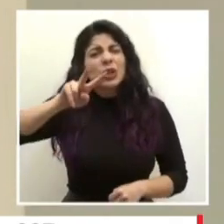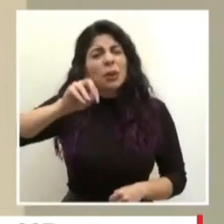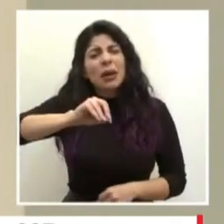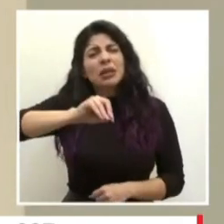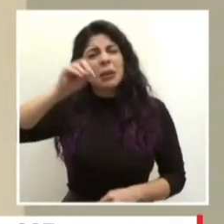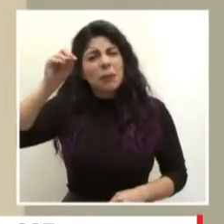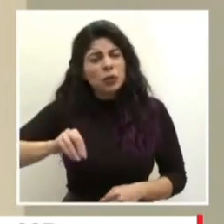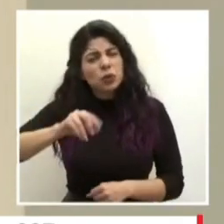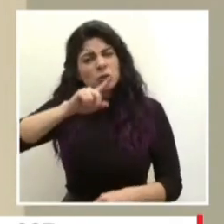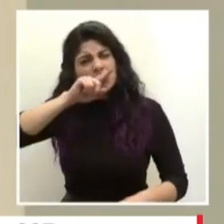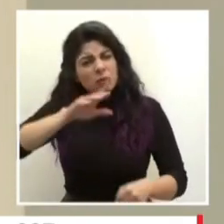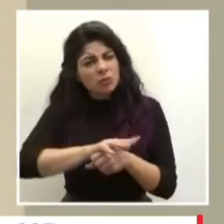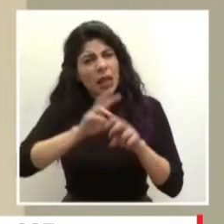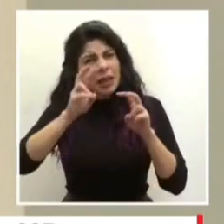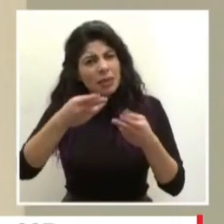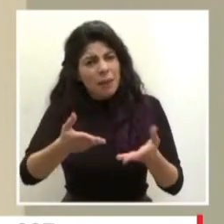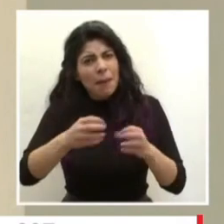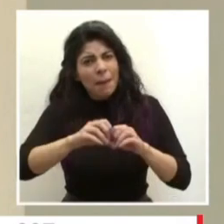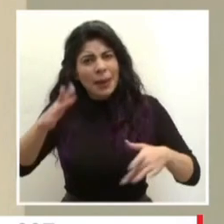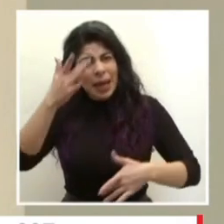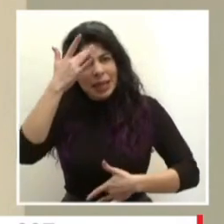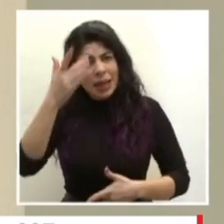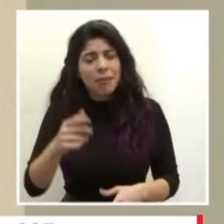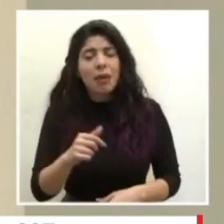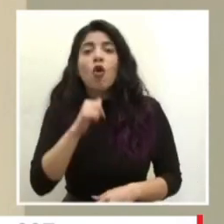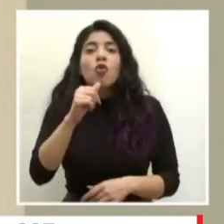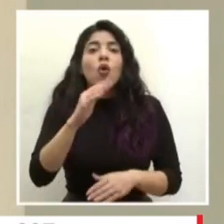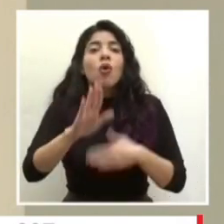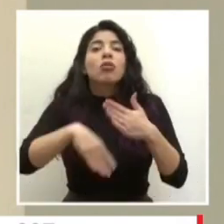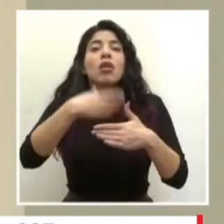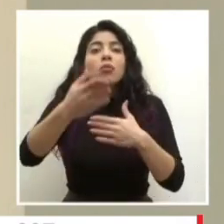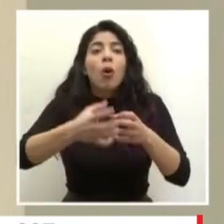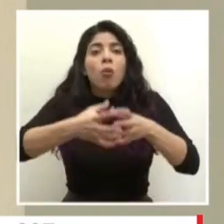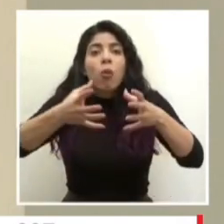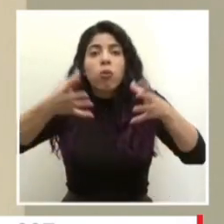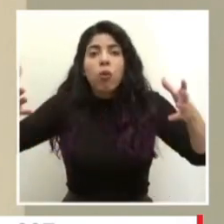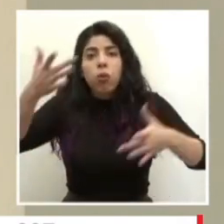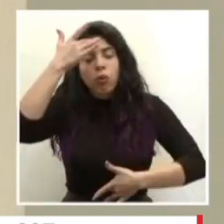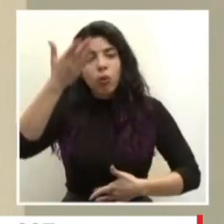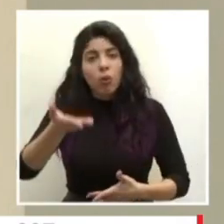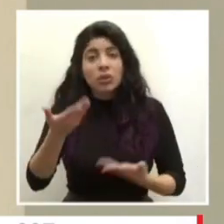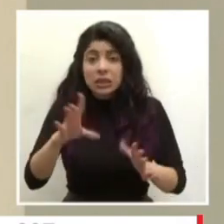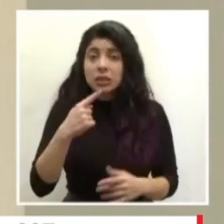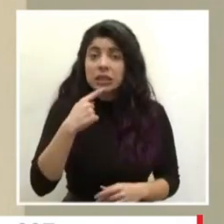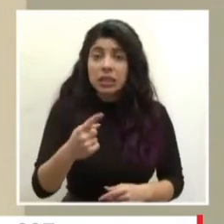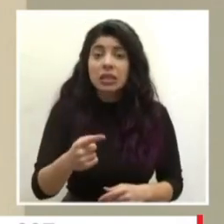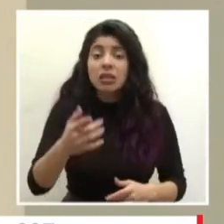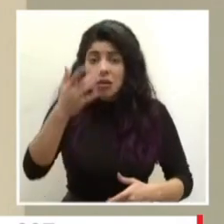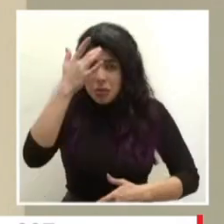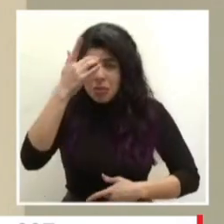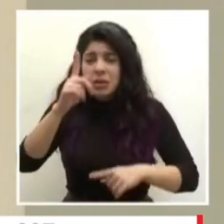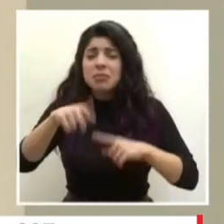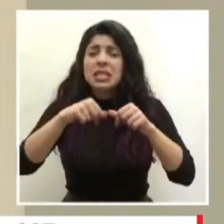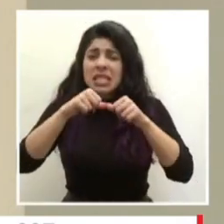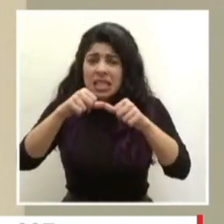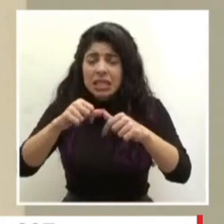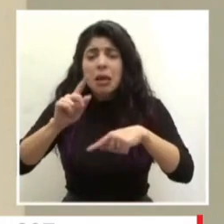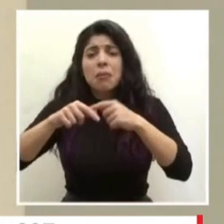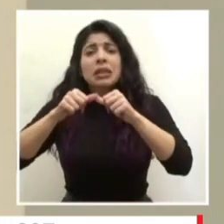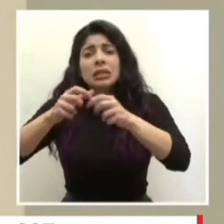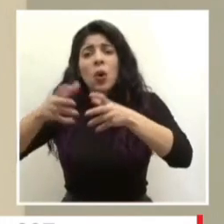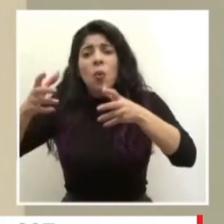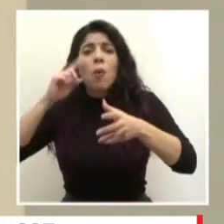120% con este asunto de la pandemia y que no tengamos un aumento sustancial de casos. Ya dijimos que los casos van a seguir dándose y van a seguir aumentando porque